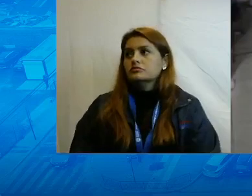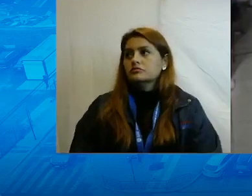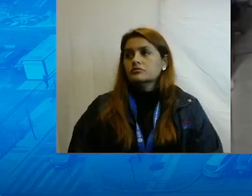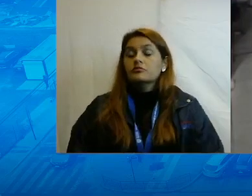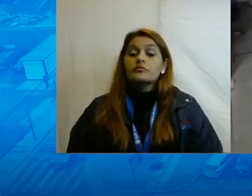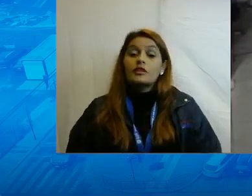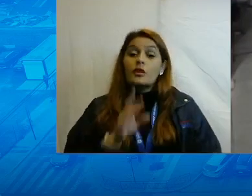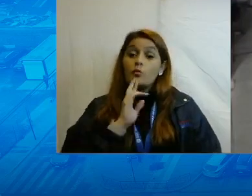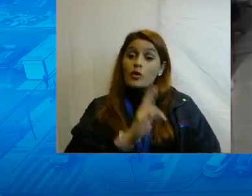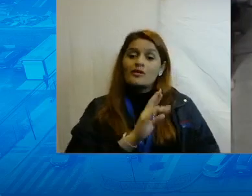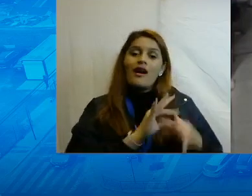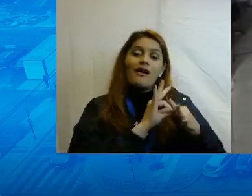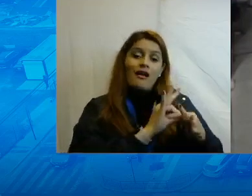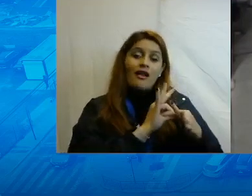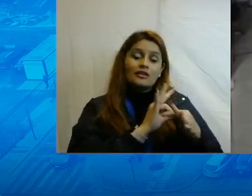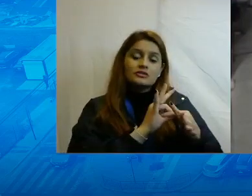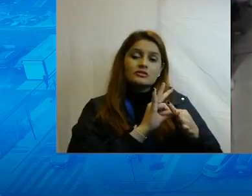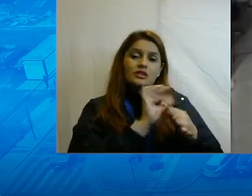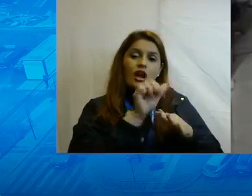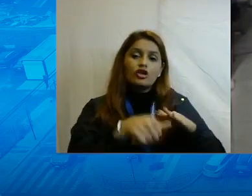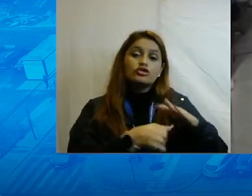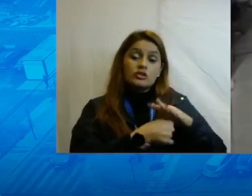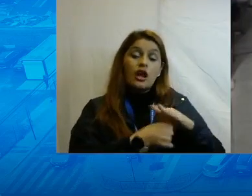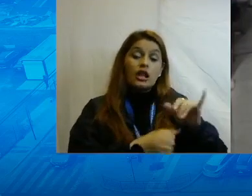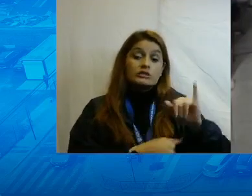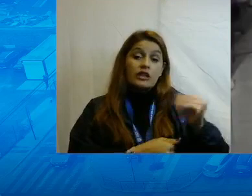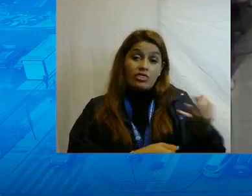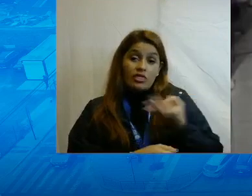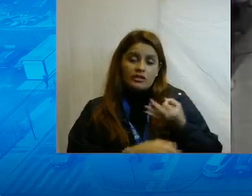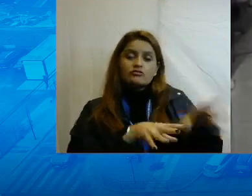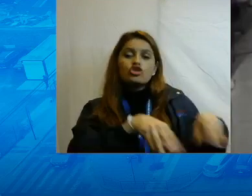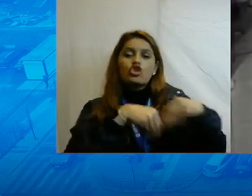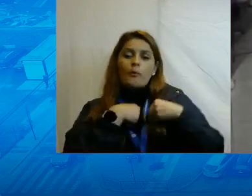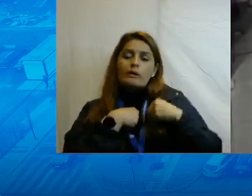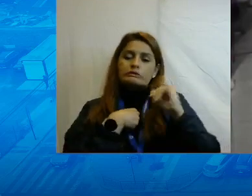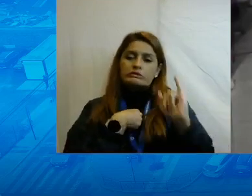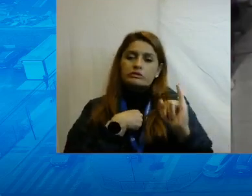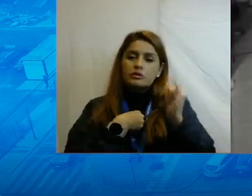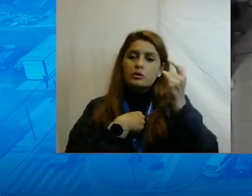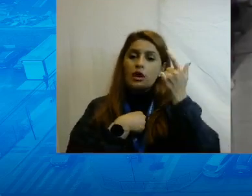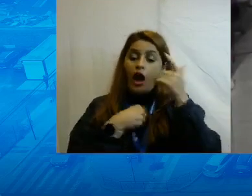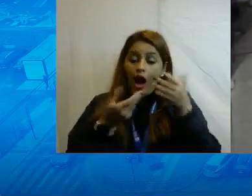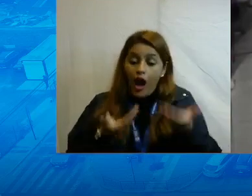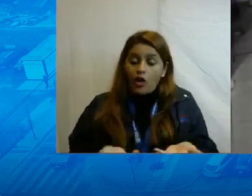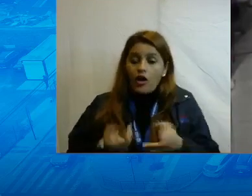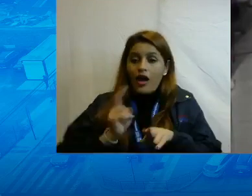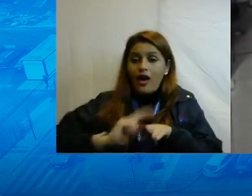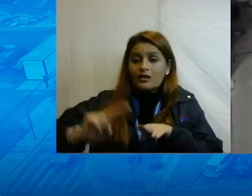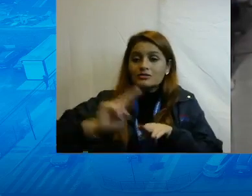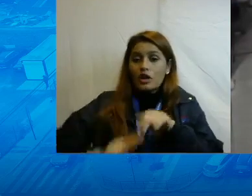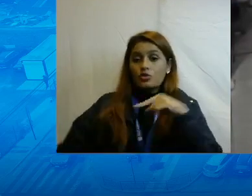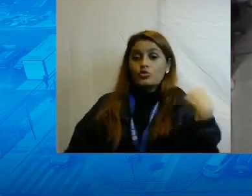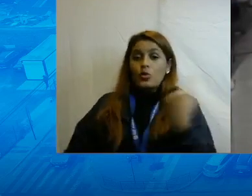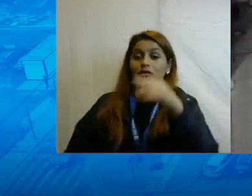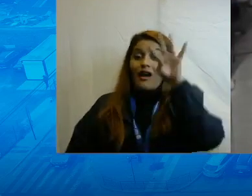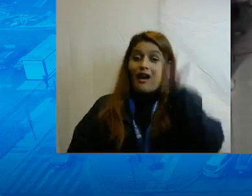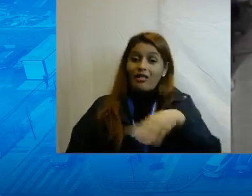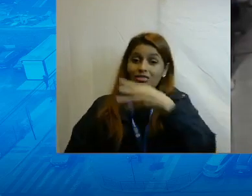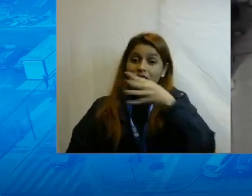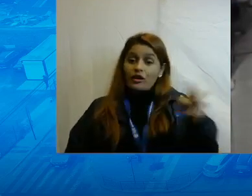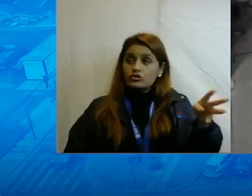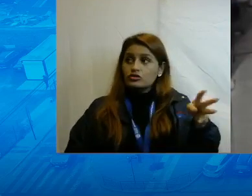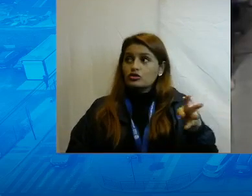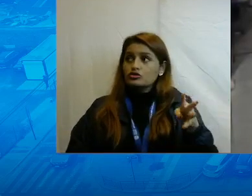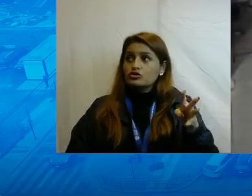Gracias, concejal. Lo tomamos porque justamente ahora también estamos revisando nuestra calendarización,